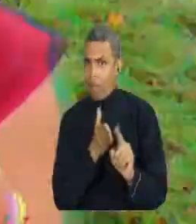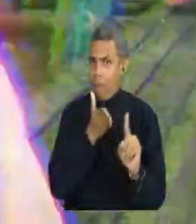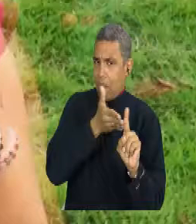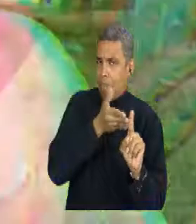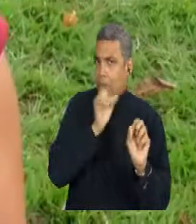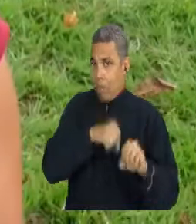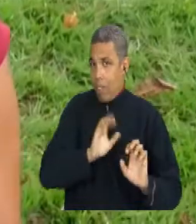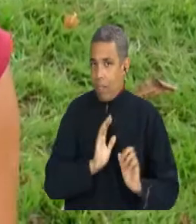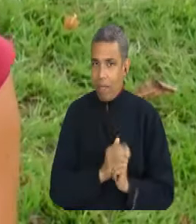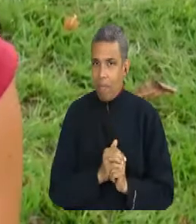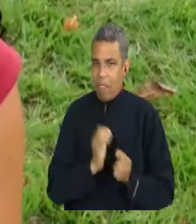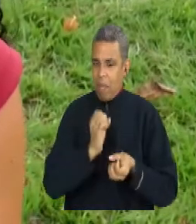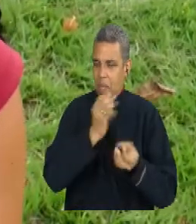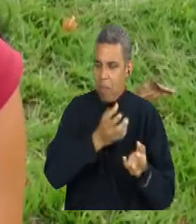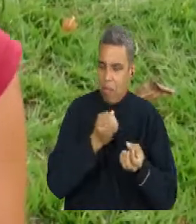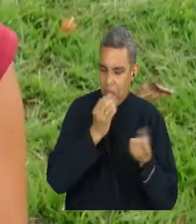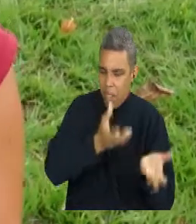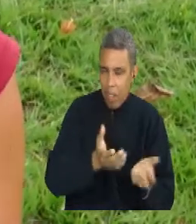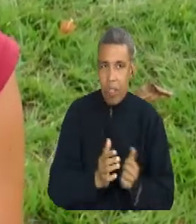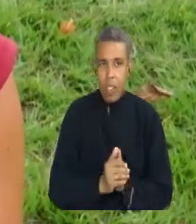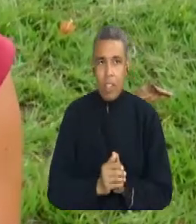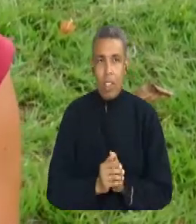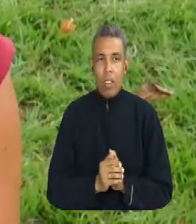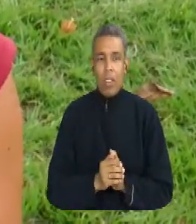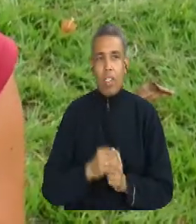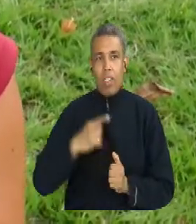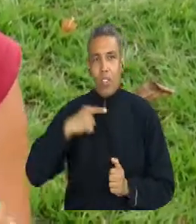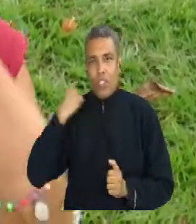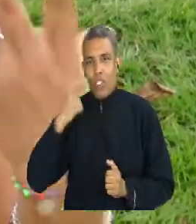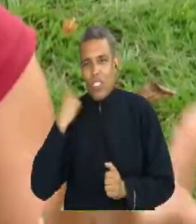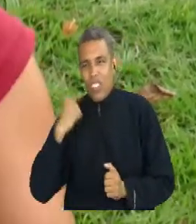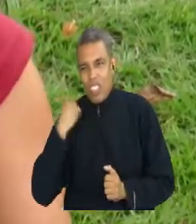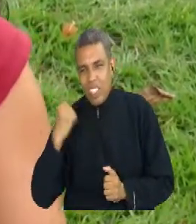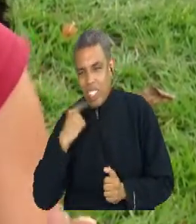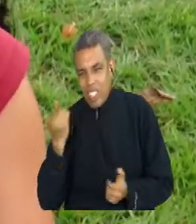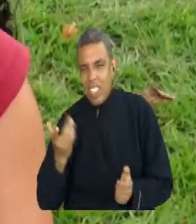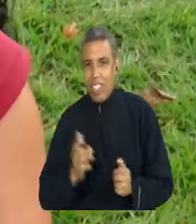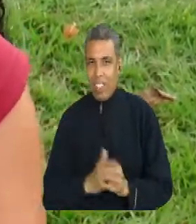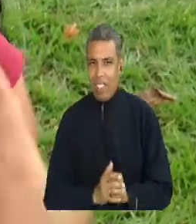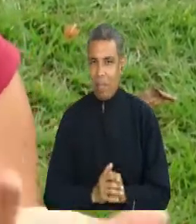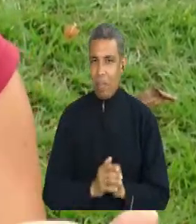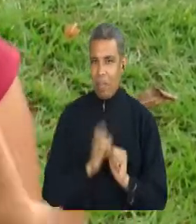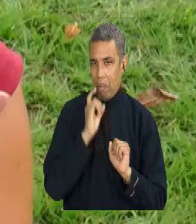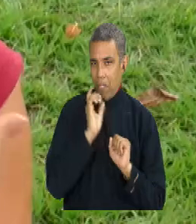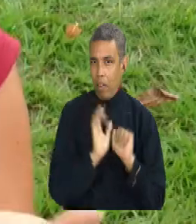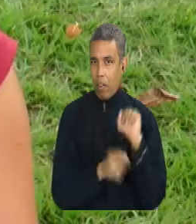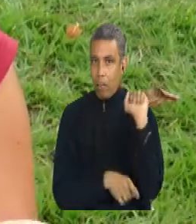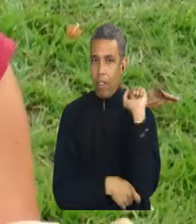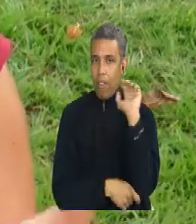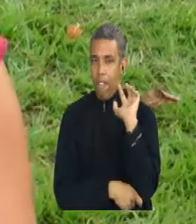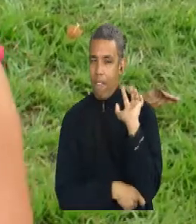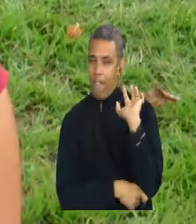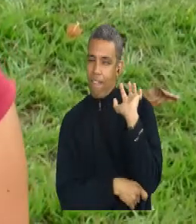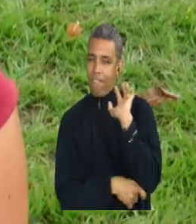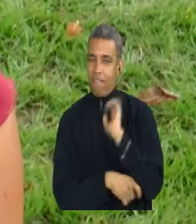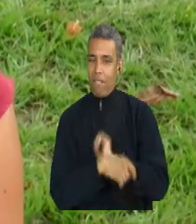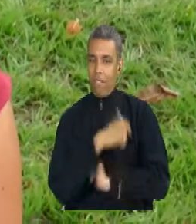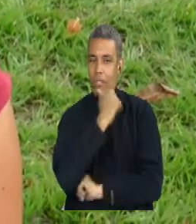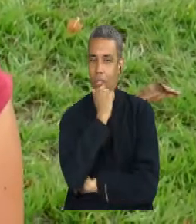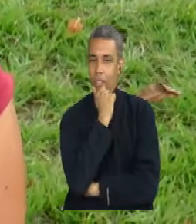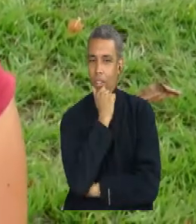listo. Sonrisa, por lo menos una mujer siempre está como el coqueteo, ¿no? Entonces siempre como, para mí es una